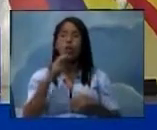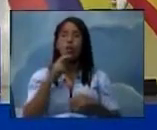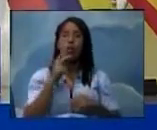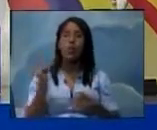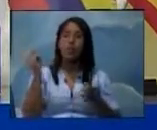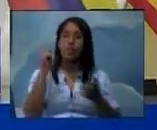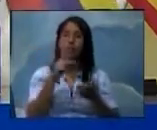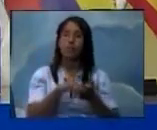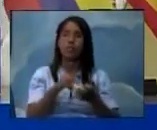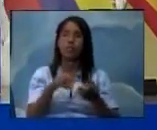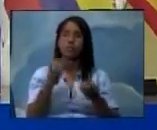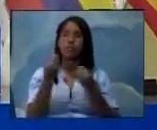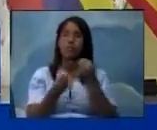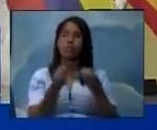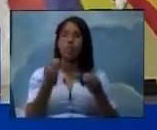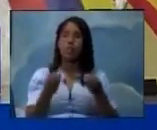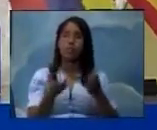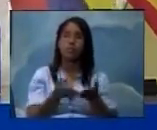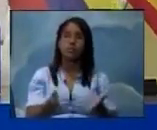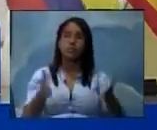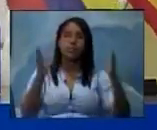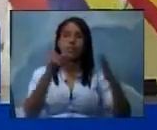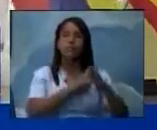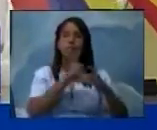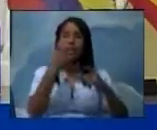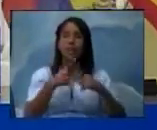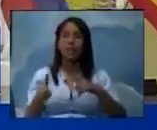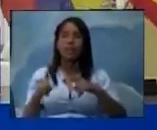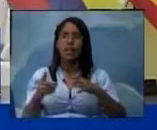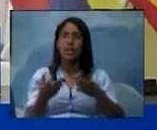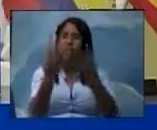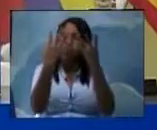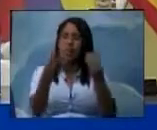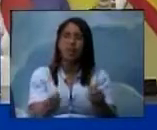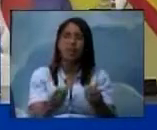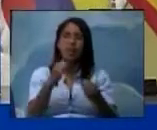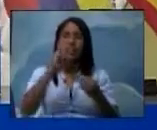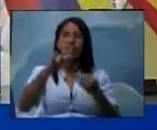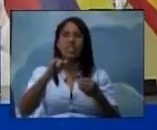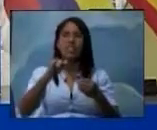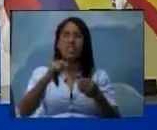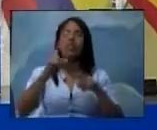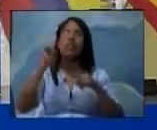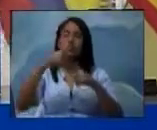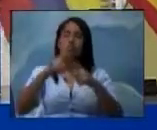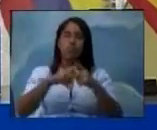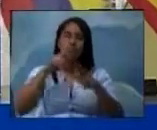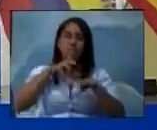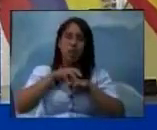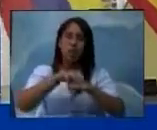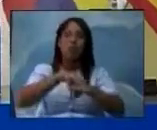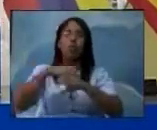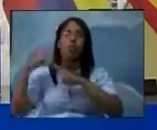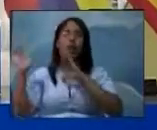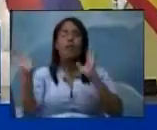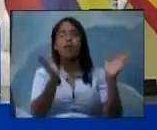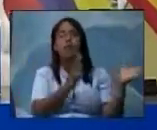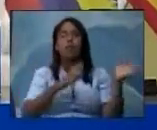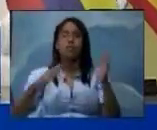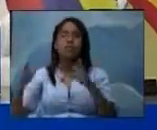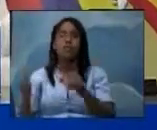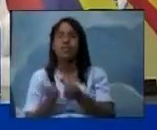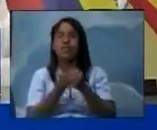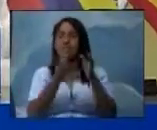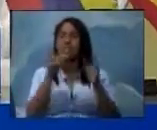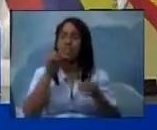y fueron como tamo de las eras del verano, y se los llevó el viento